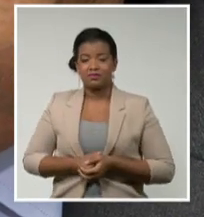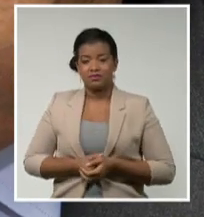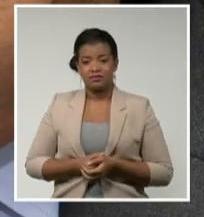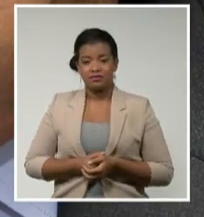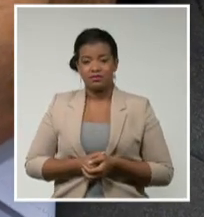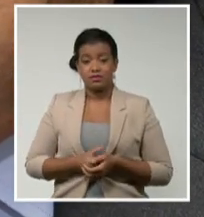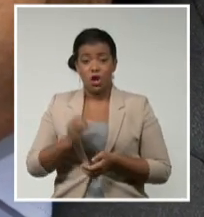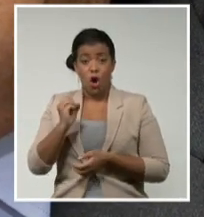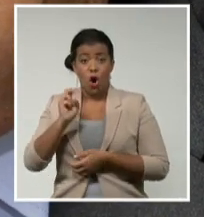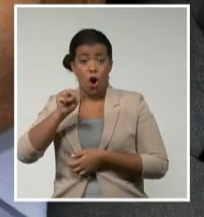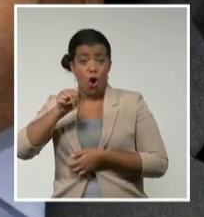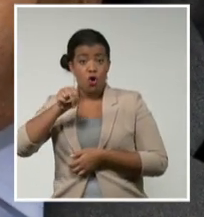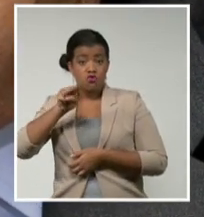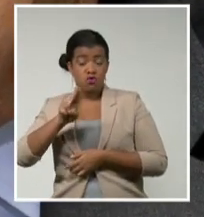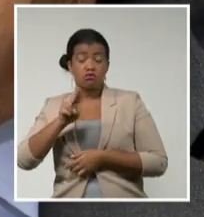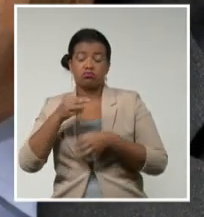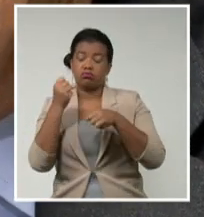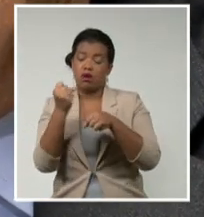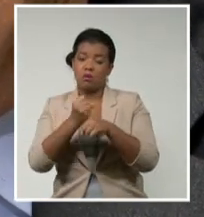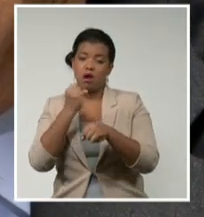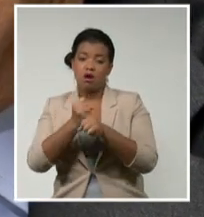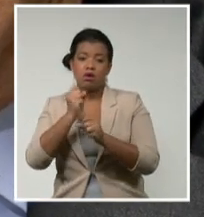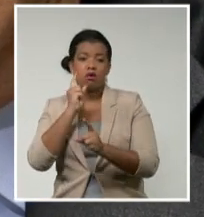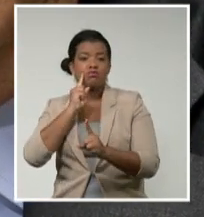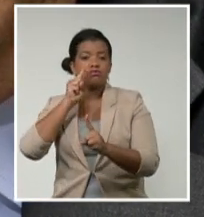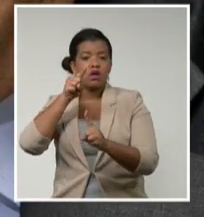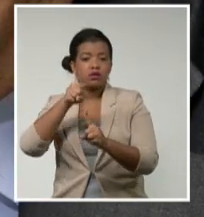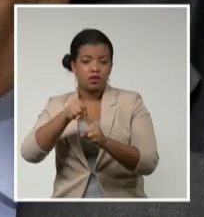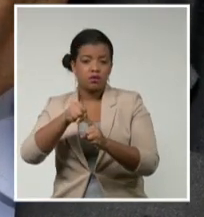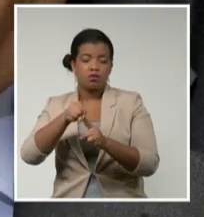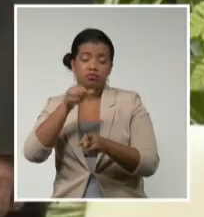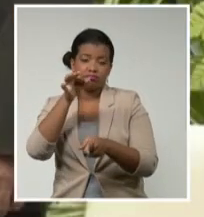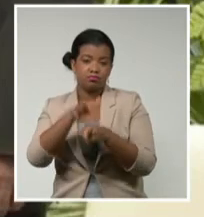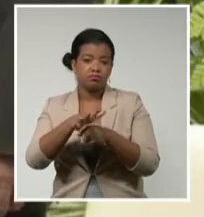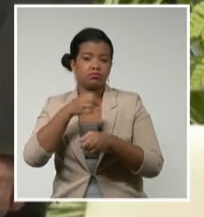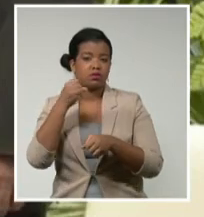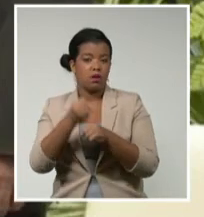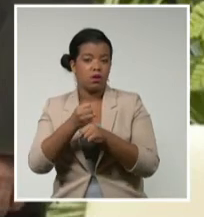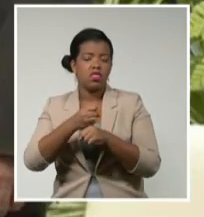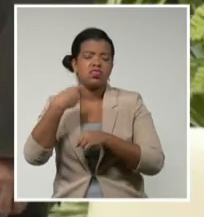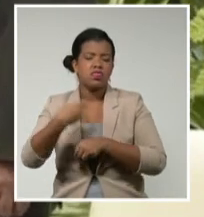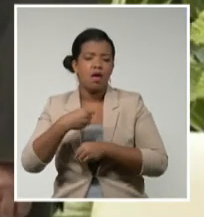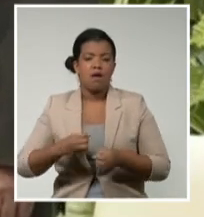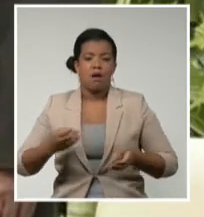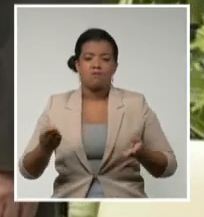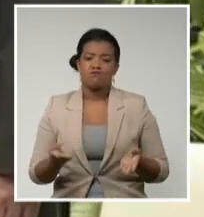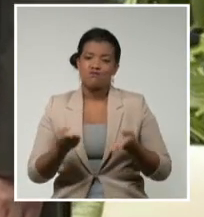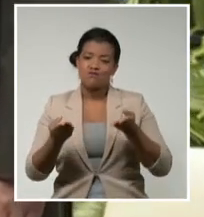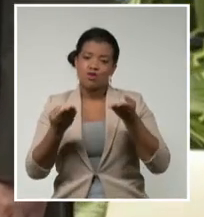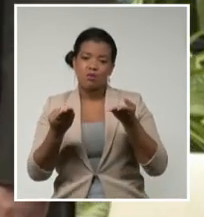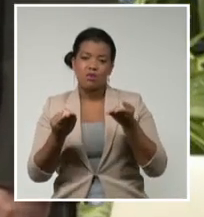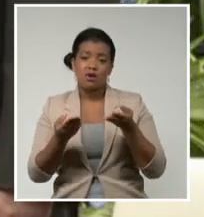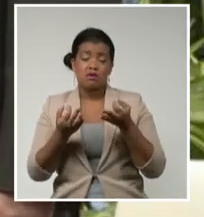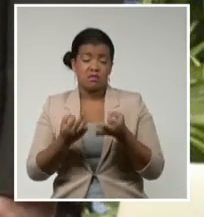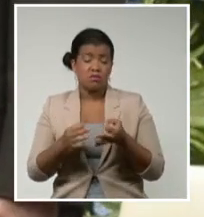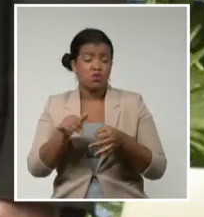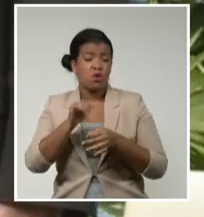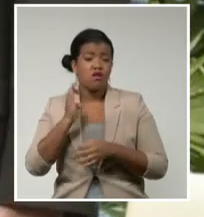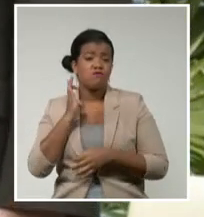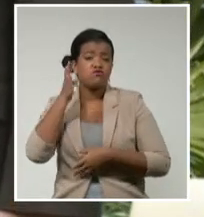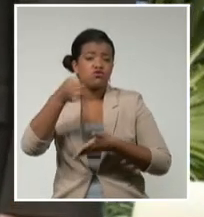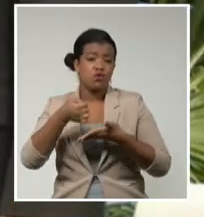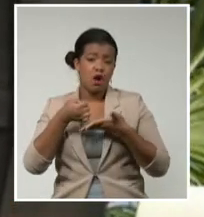siguiendo los propósitos y principios que la originaron debe promover por el bien de las generaciones presentes y futuras un orden